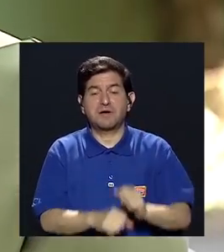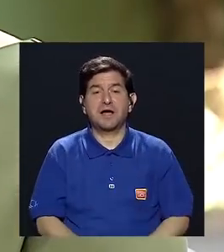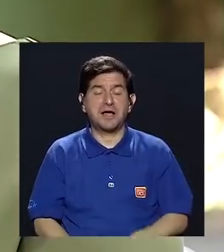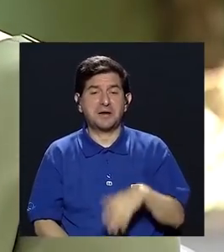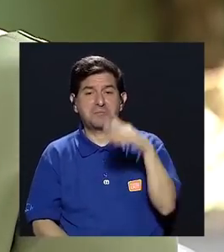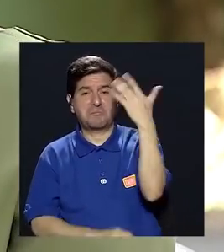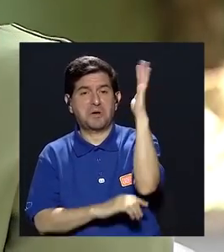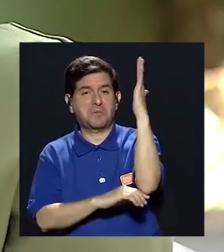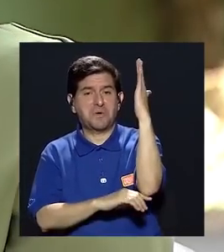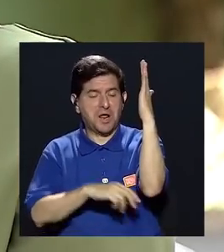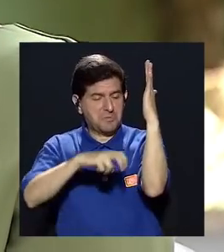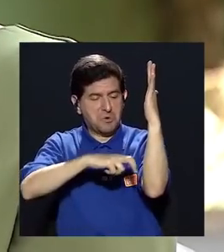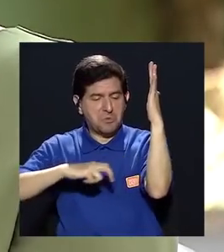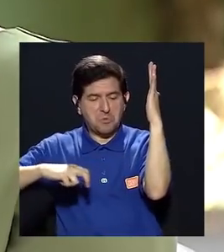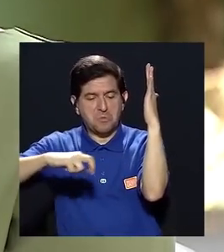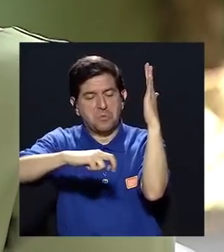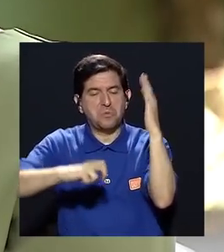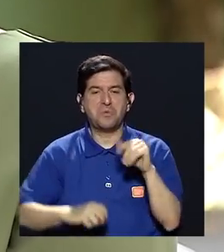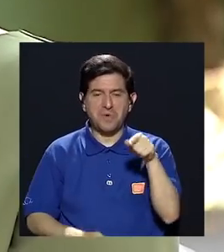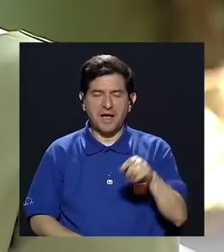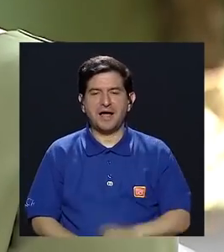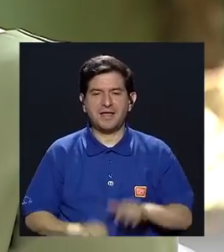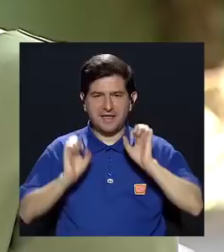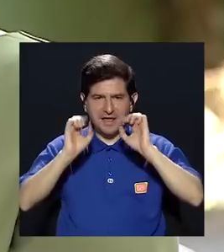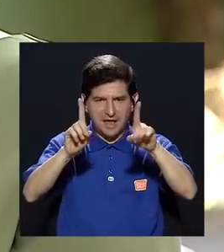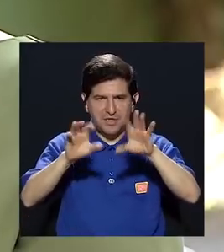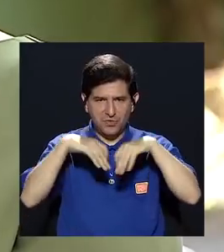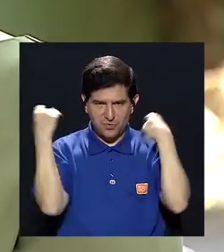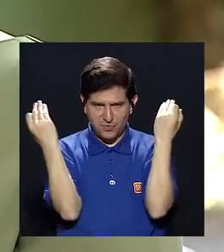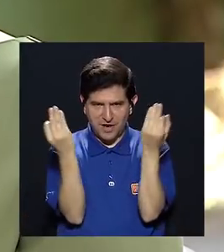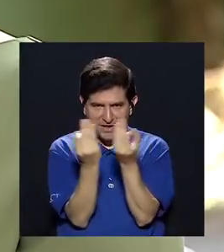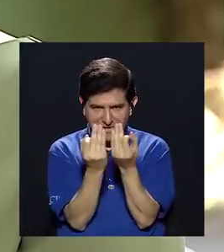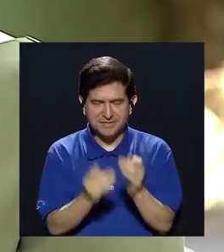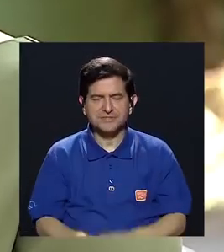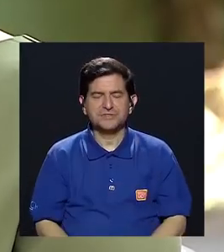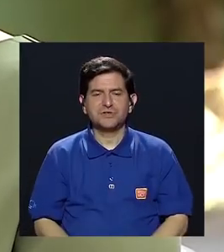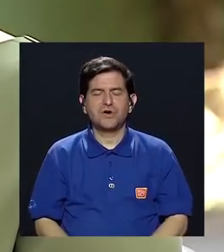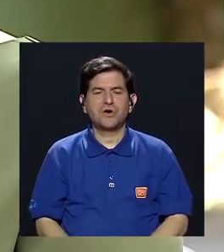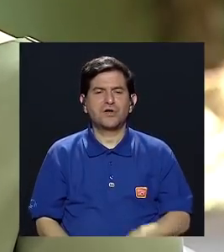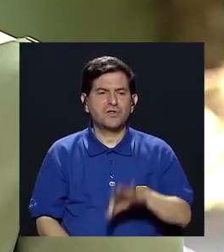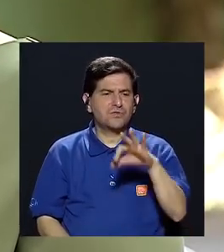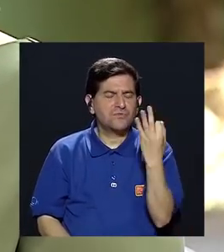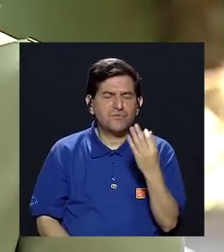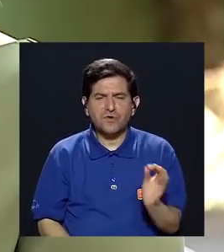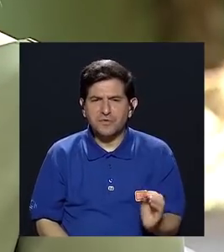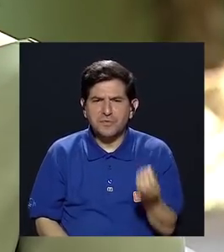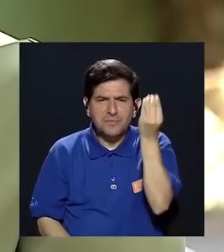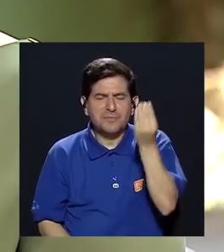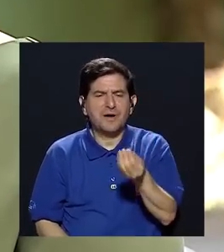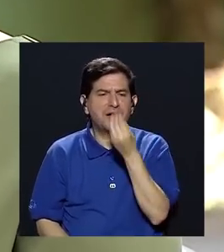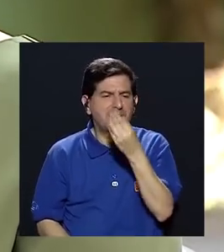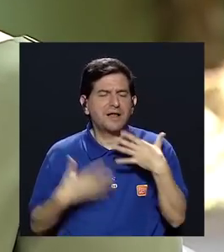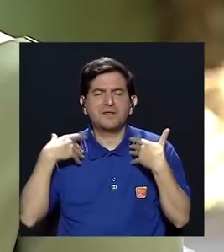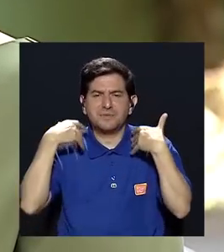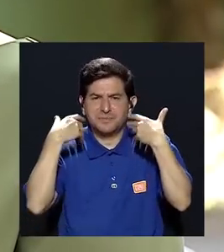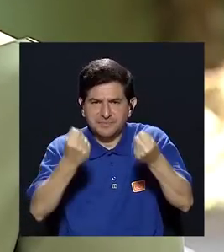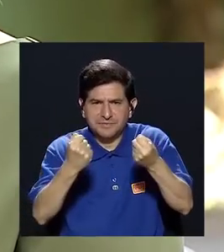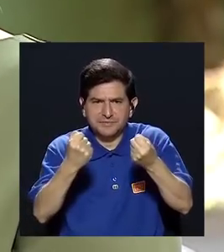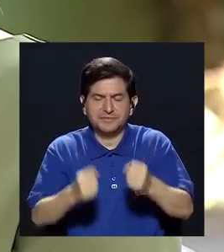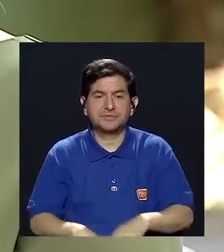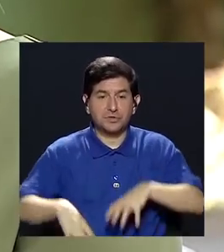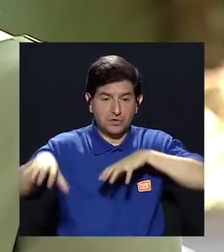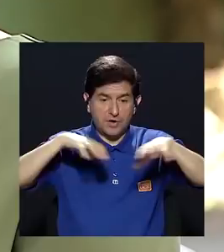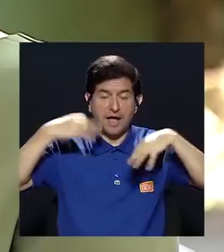debajo de árboles. Damos educación a la familia sobre patrones de crianza, sobre alimentación